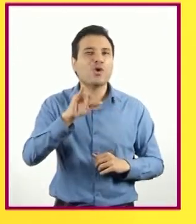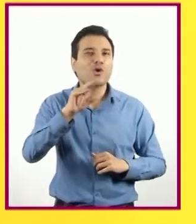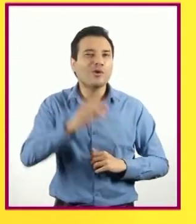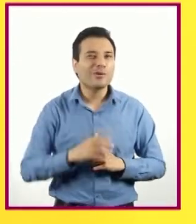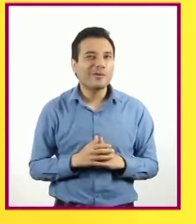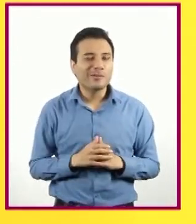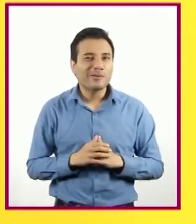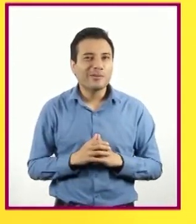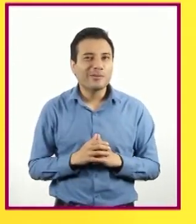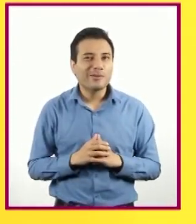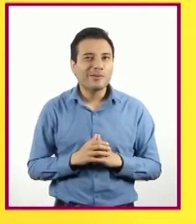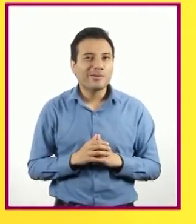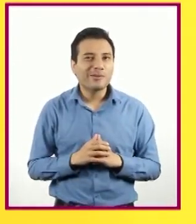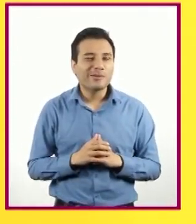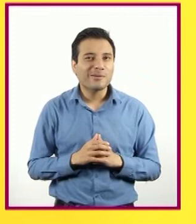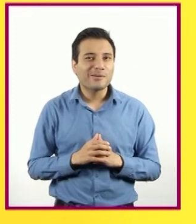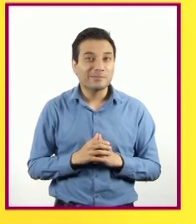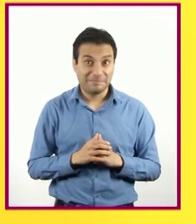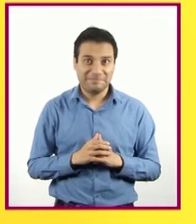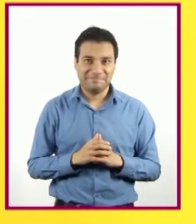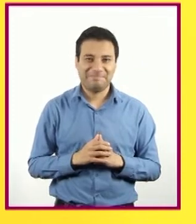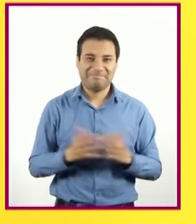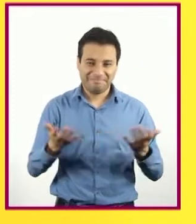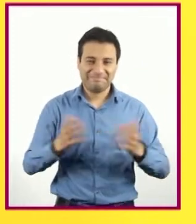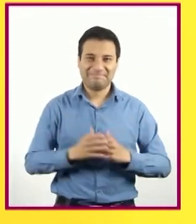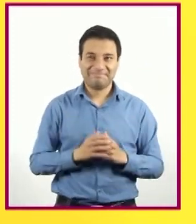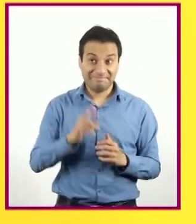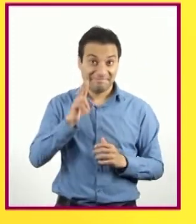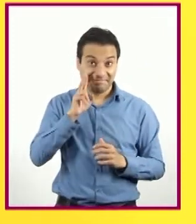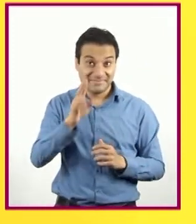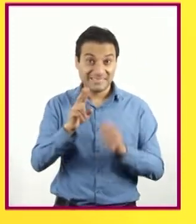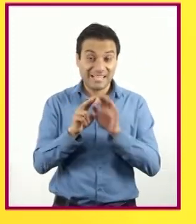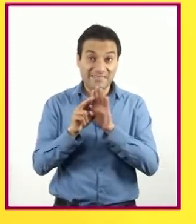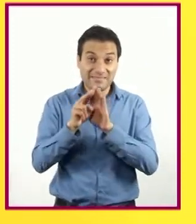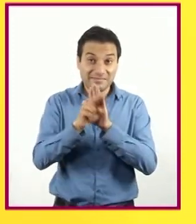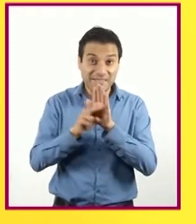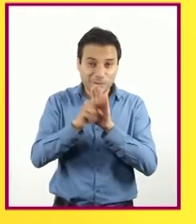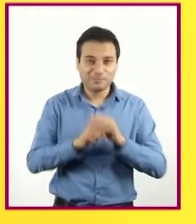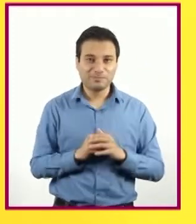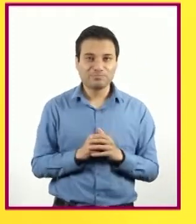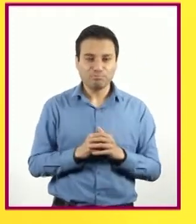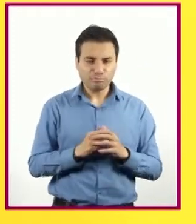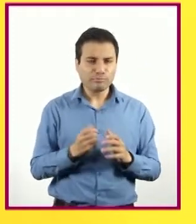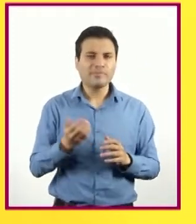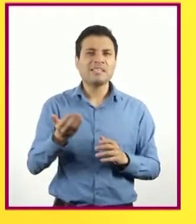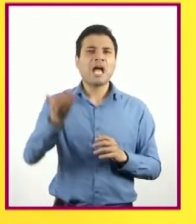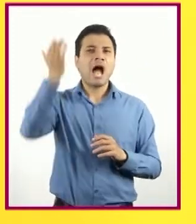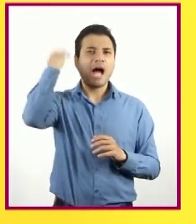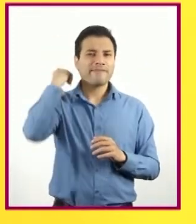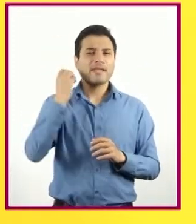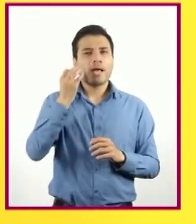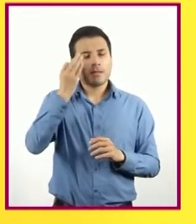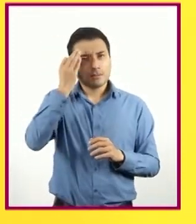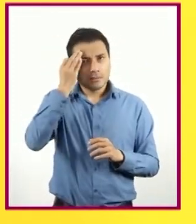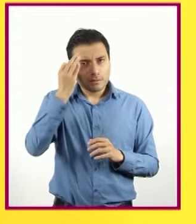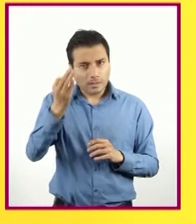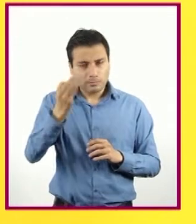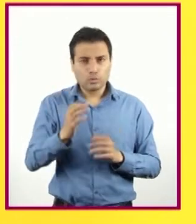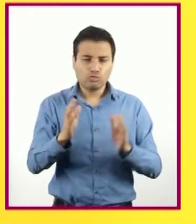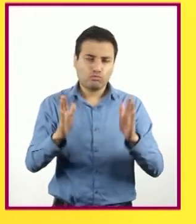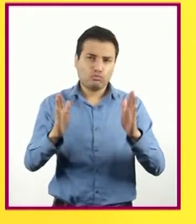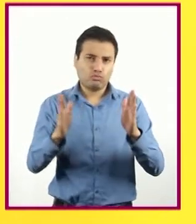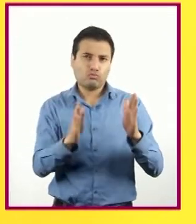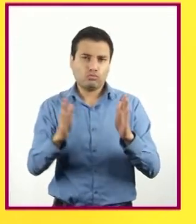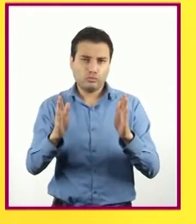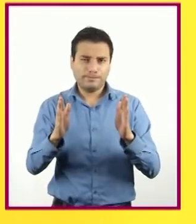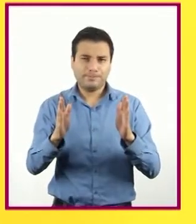hombres y mujeres? Como podemos percatarnos, el tiempo en el que se desarrollaron las diferentes culturas